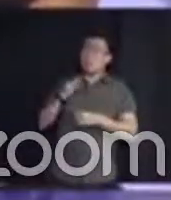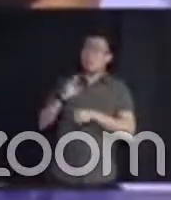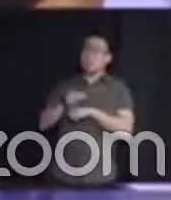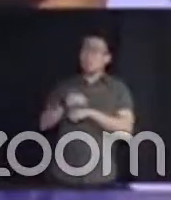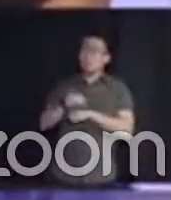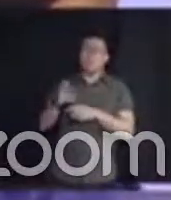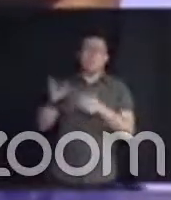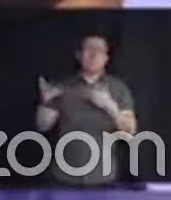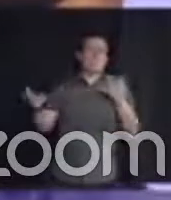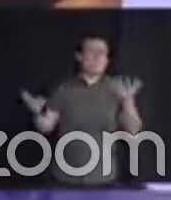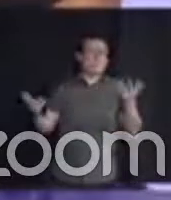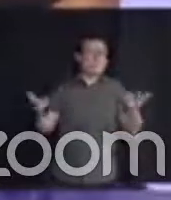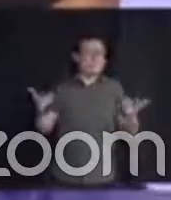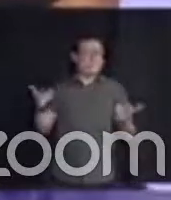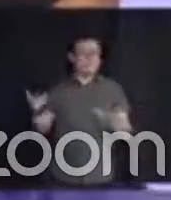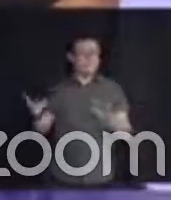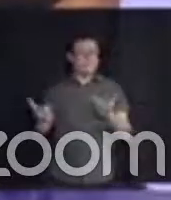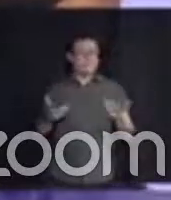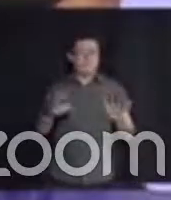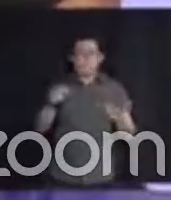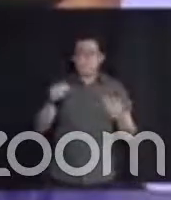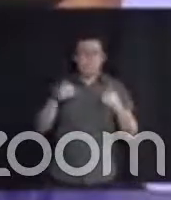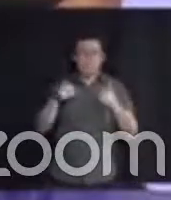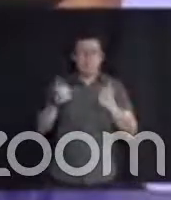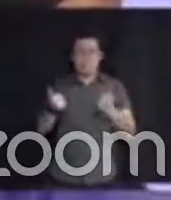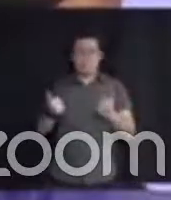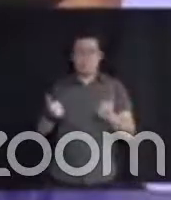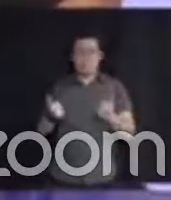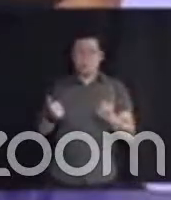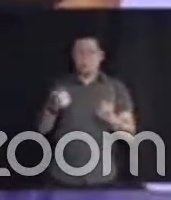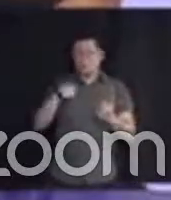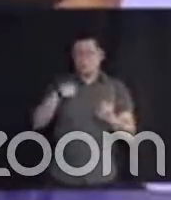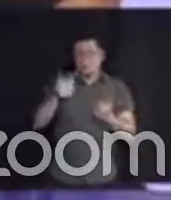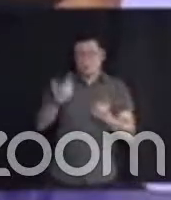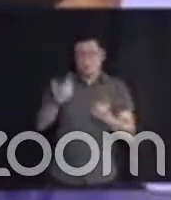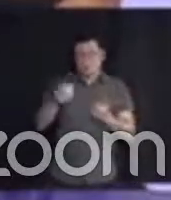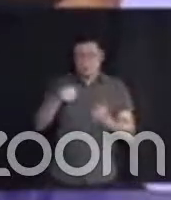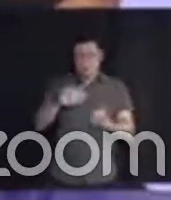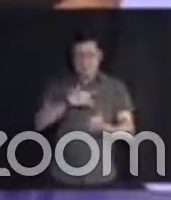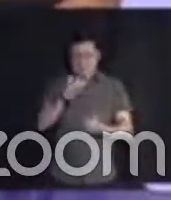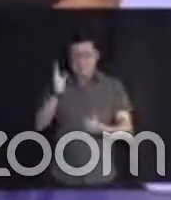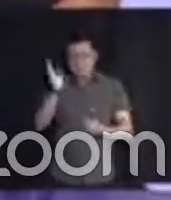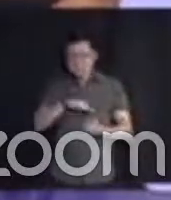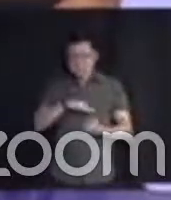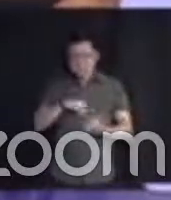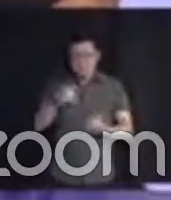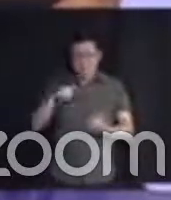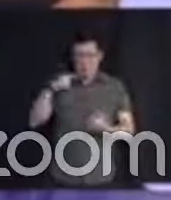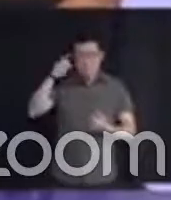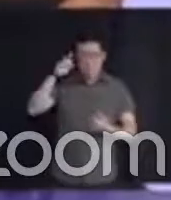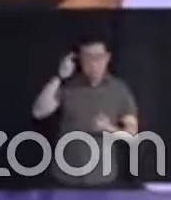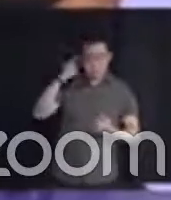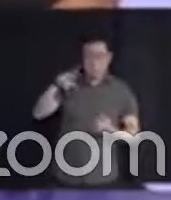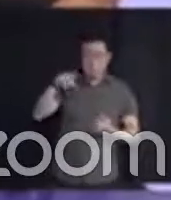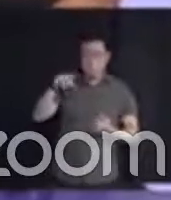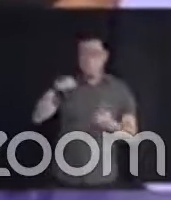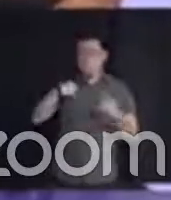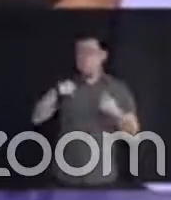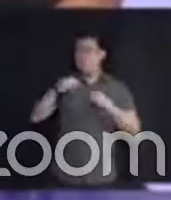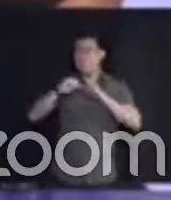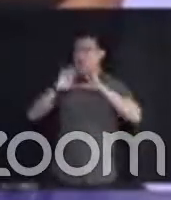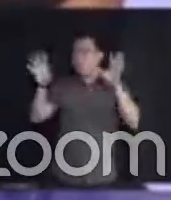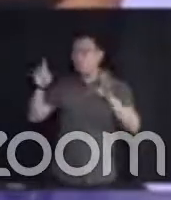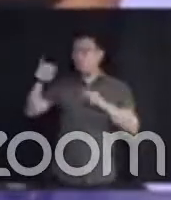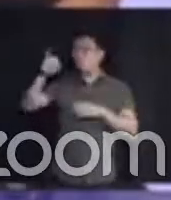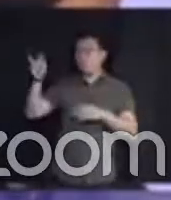eso es algo que, ¿cómo les digo? No están entendiendo. A mí no me ofende, no me duele, porque tengo muy claro quién